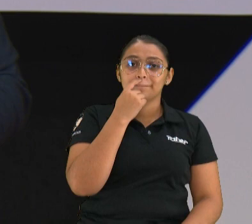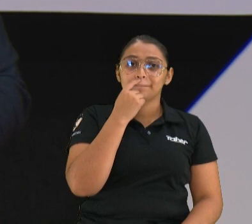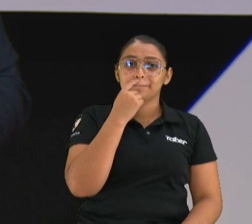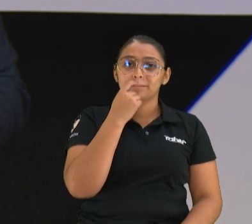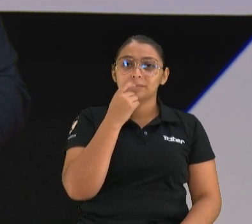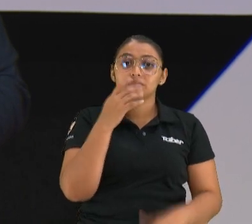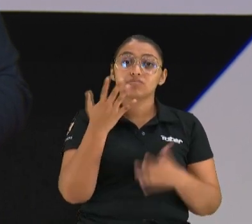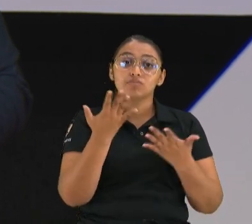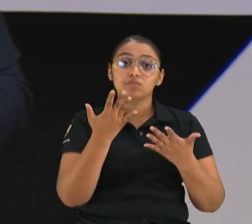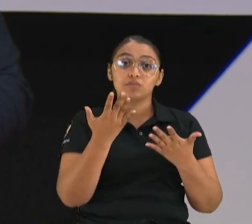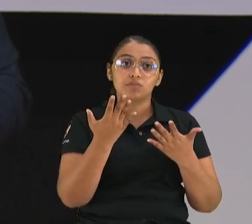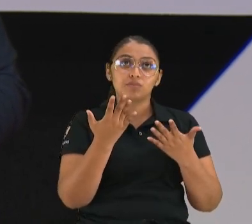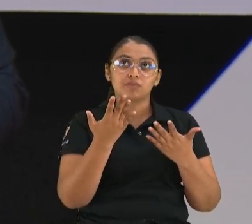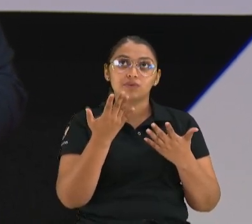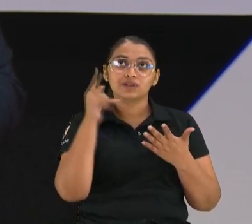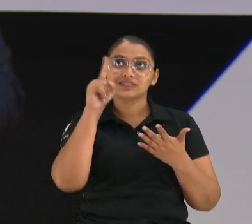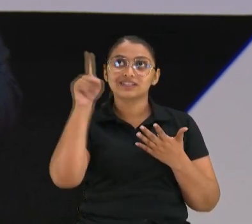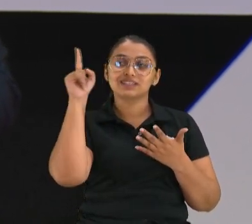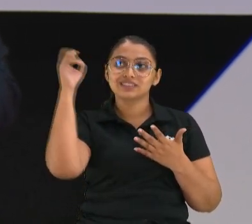arrepentirnos